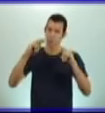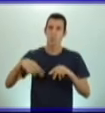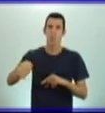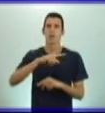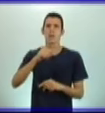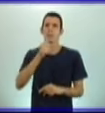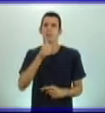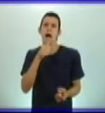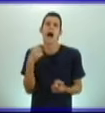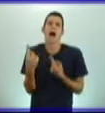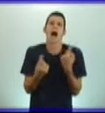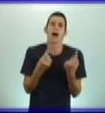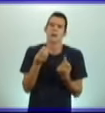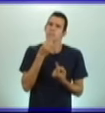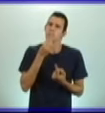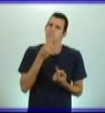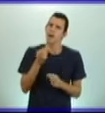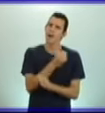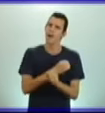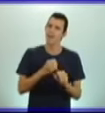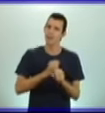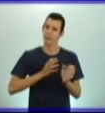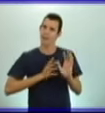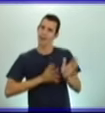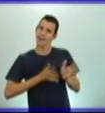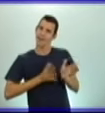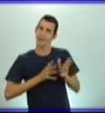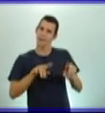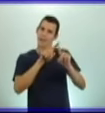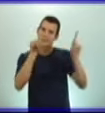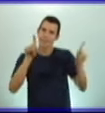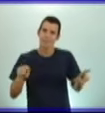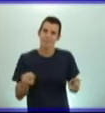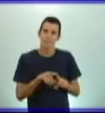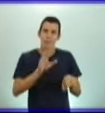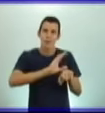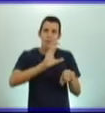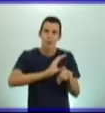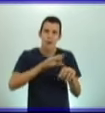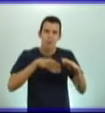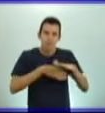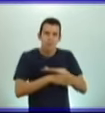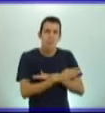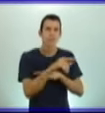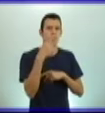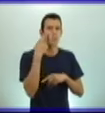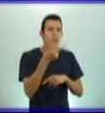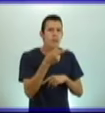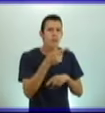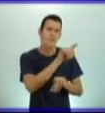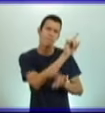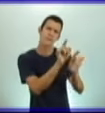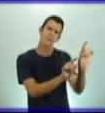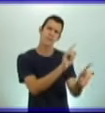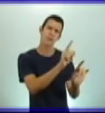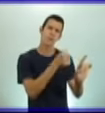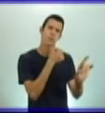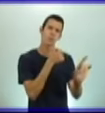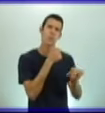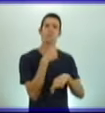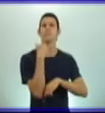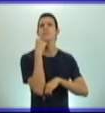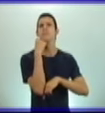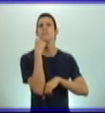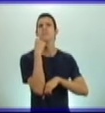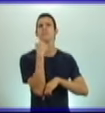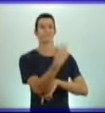acceder al repasador. Ahí tienen todas las vías para poder acceder, que siempre va a haber un profesor dispuesto a ayudar.